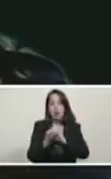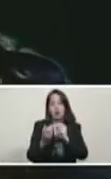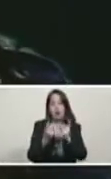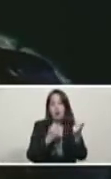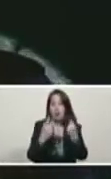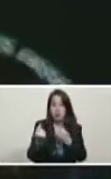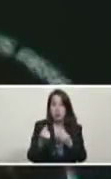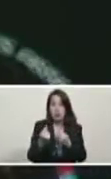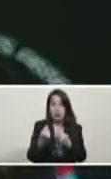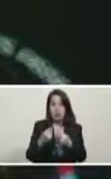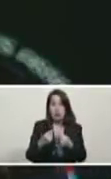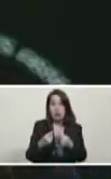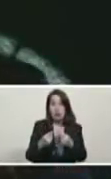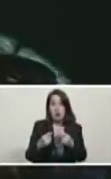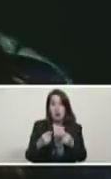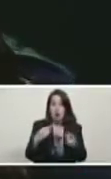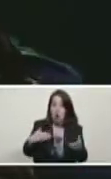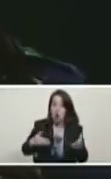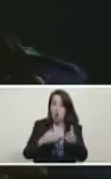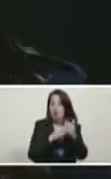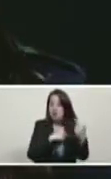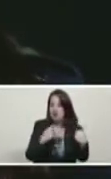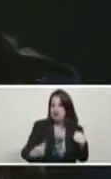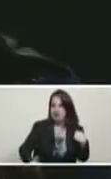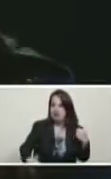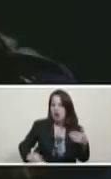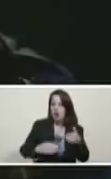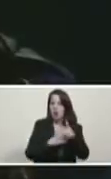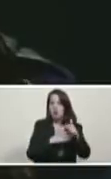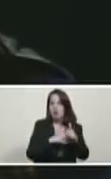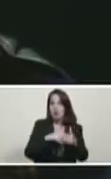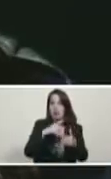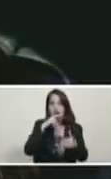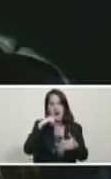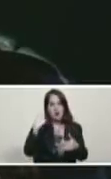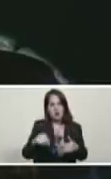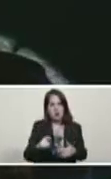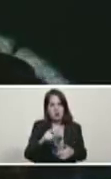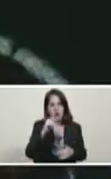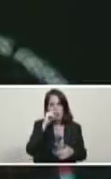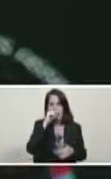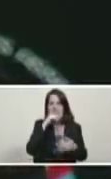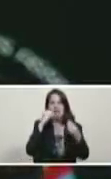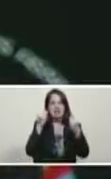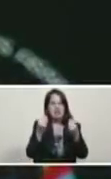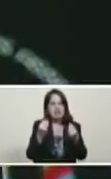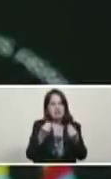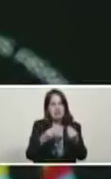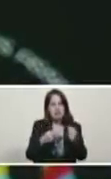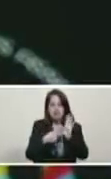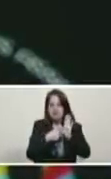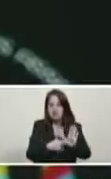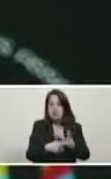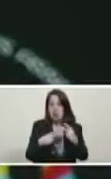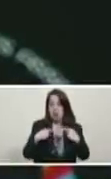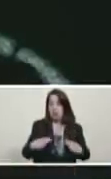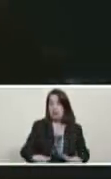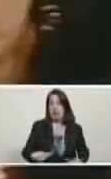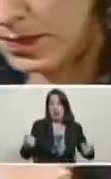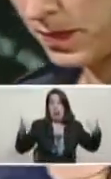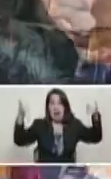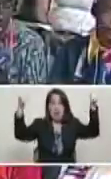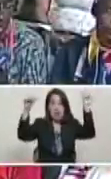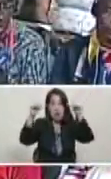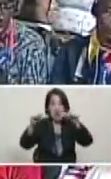contra china y rúsia amenaza con conducir la humanidad hacia una guerra total